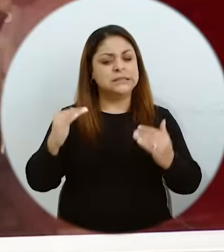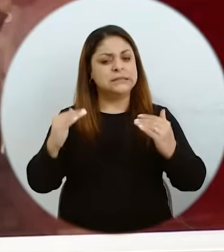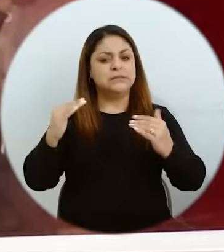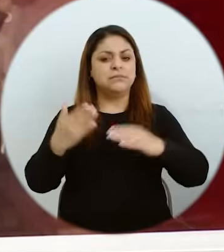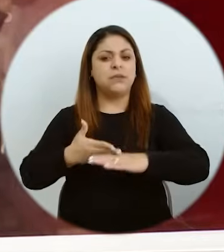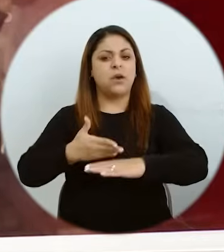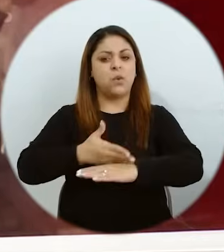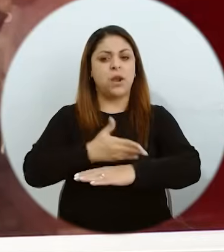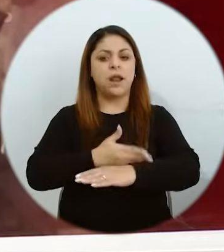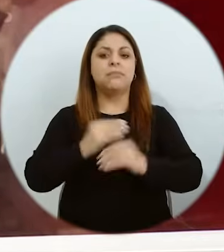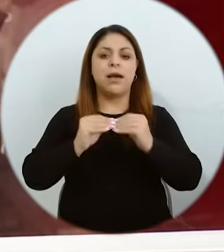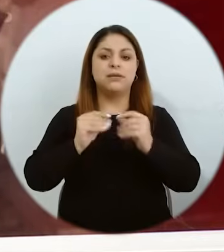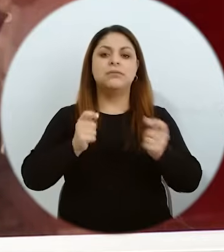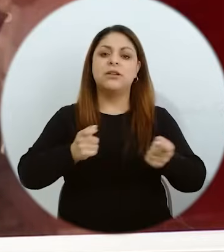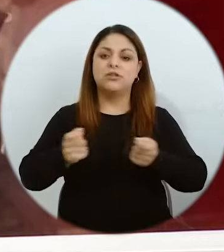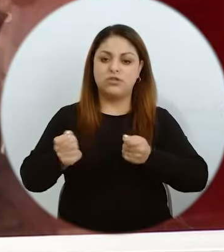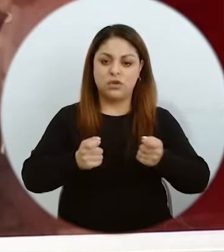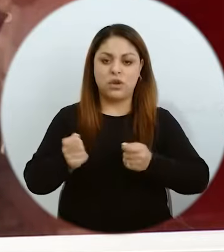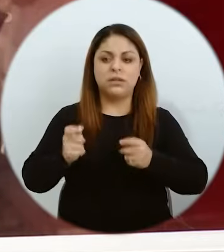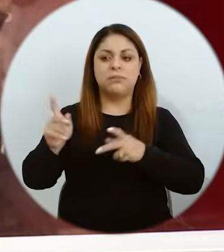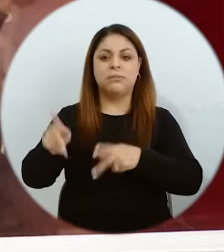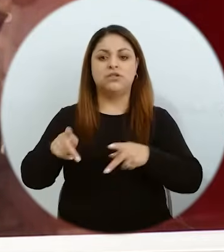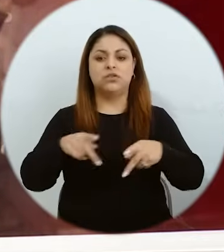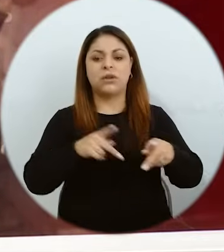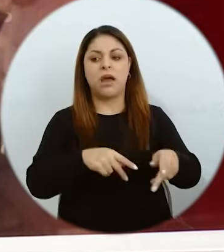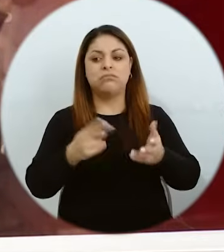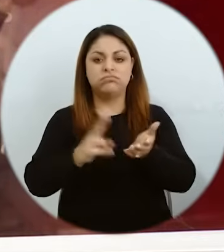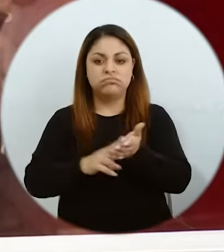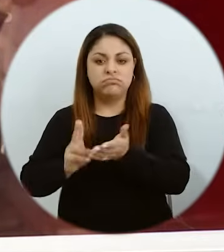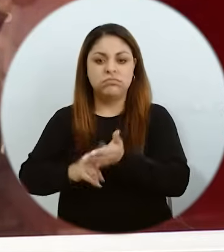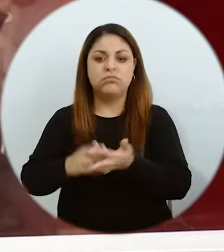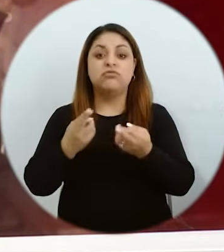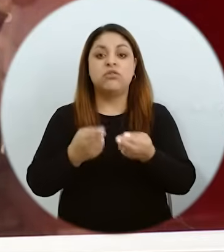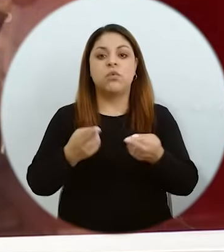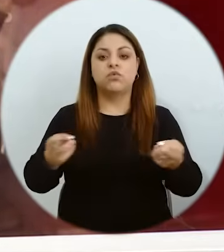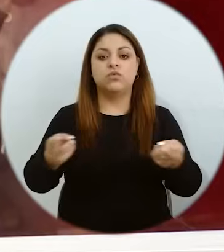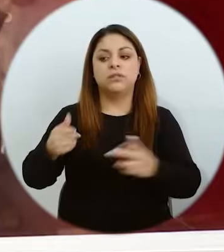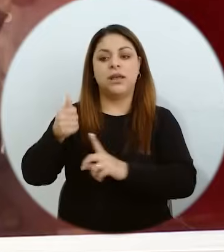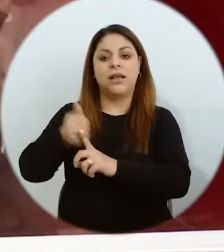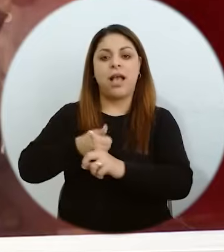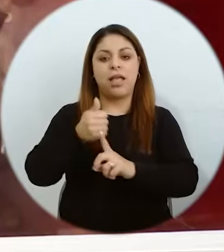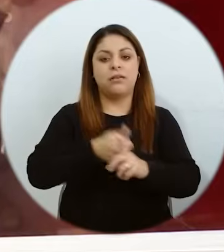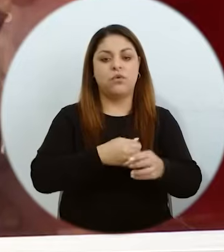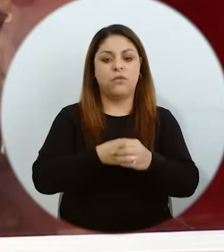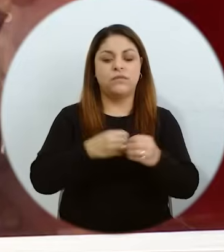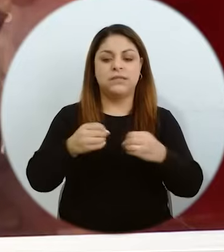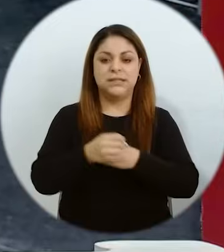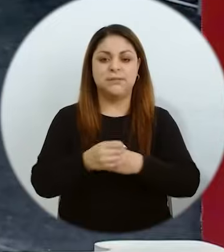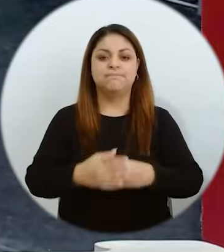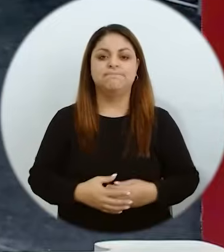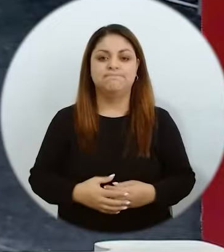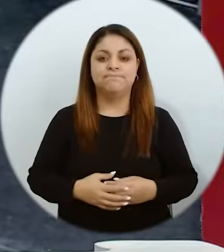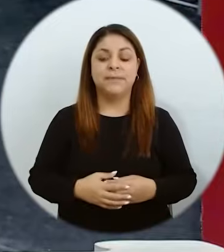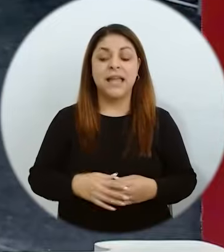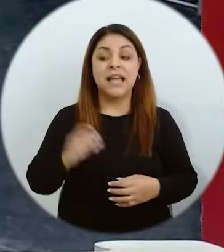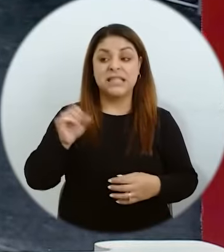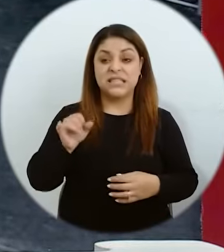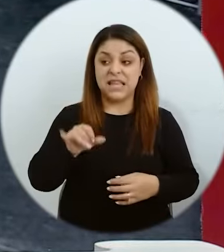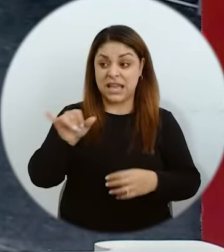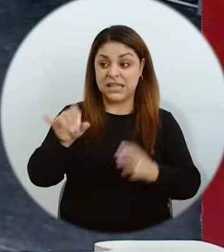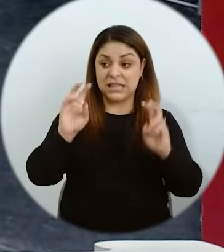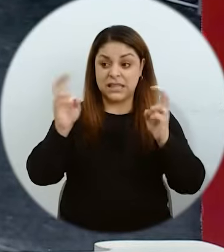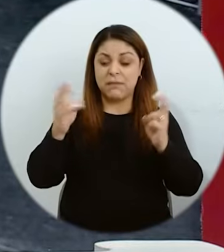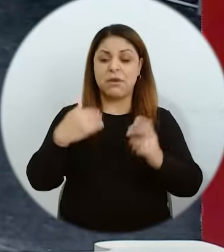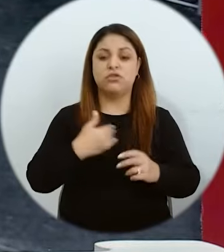que hay en la parte ya más de gestión de personal, de recursos en cada oficina. Sí, sobre ese tema consultamos